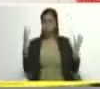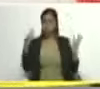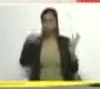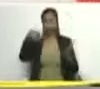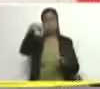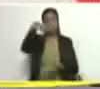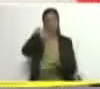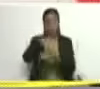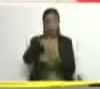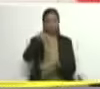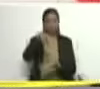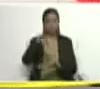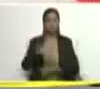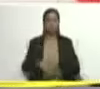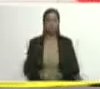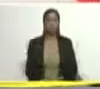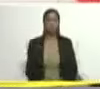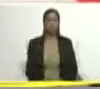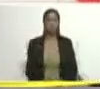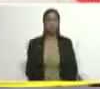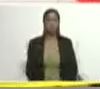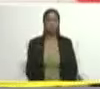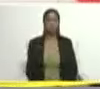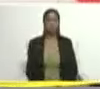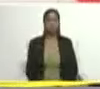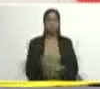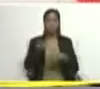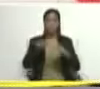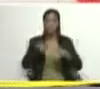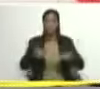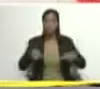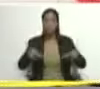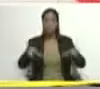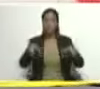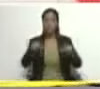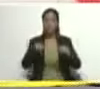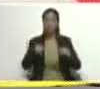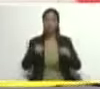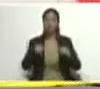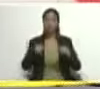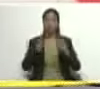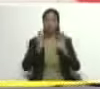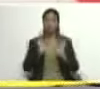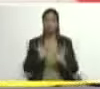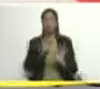de Miraflores. Ese Salón Sol del Perú